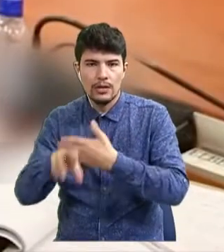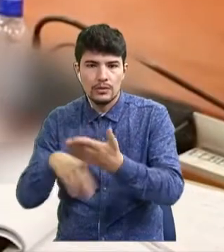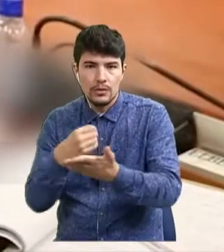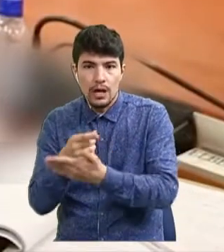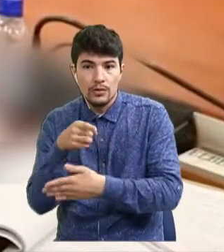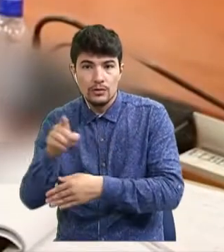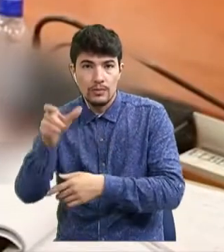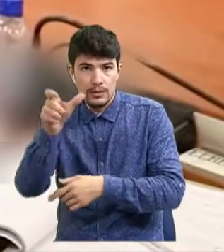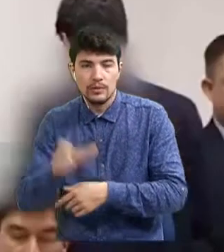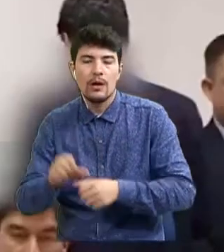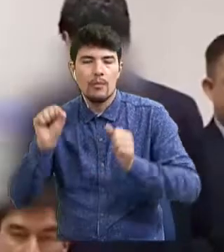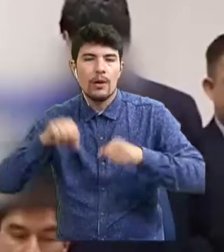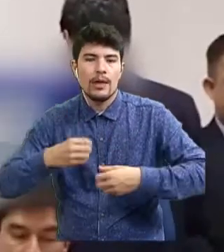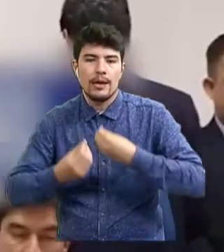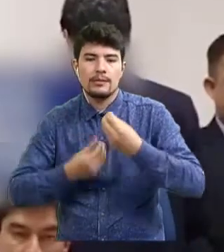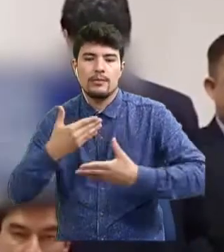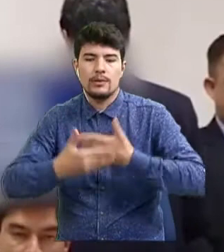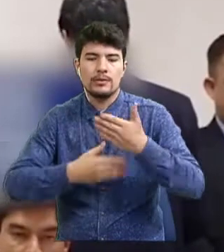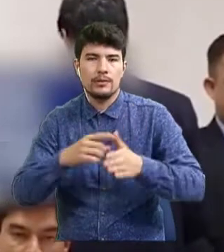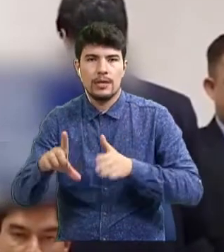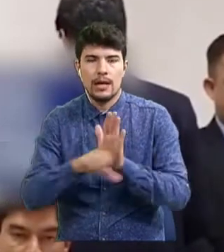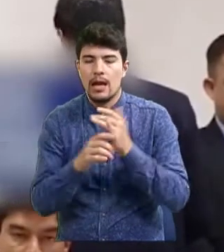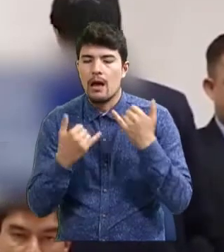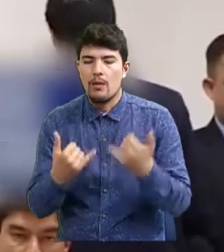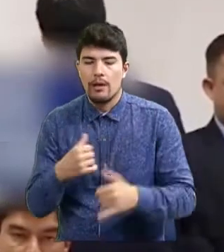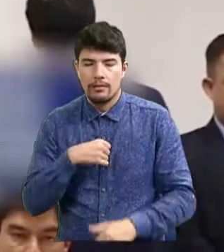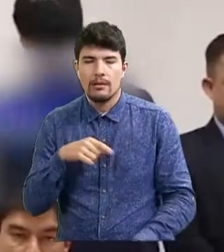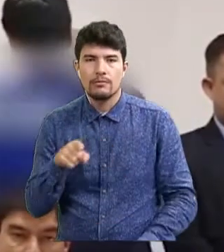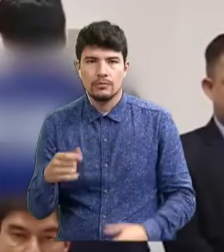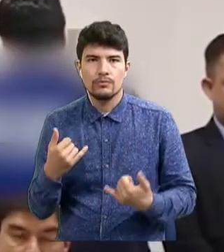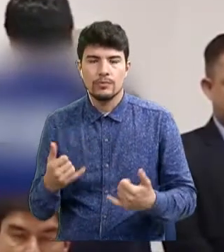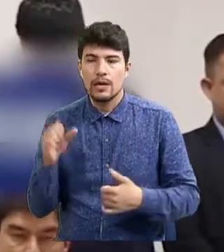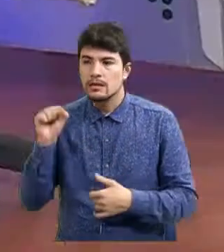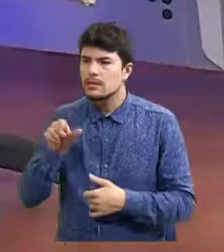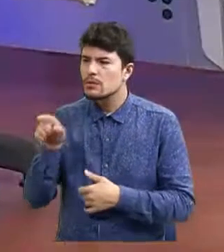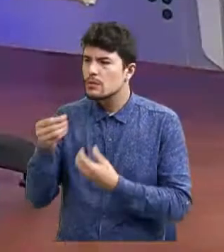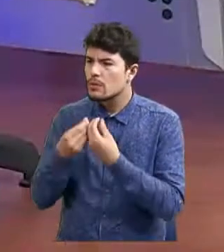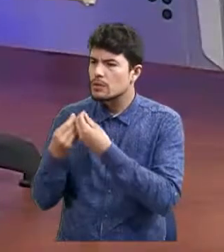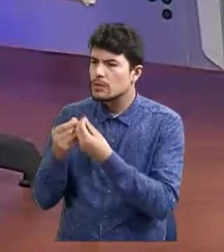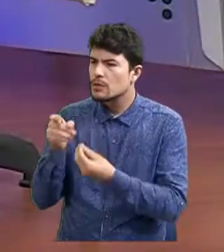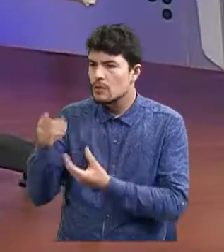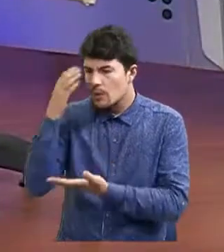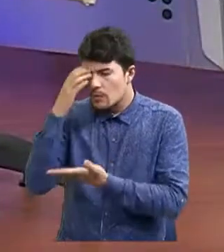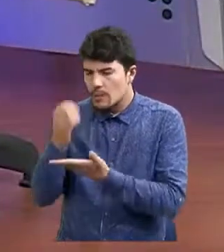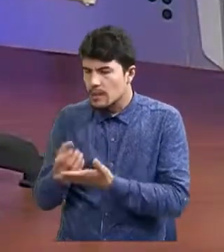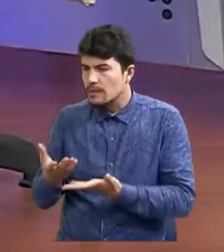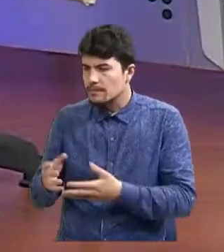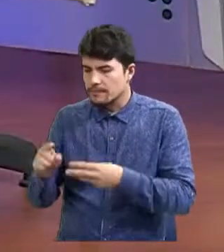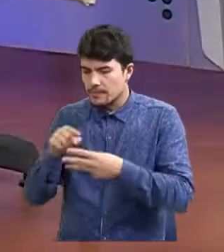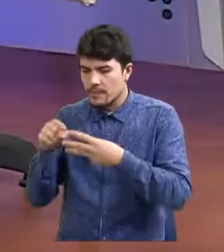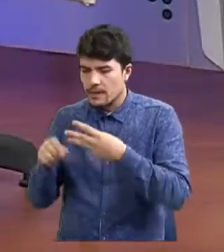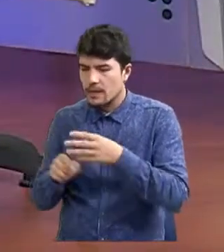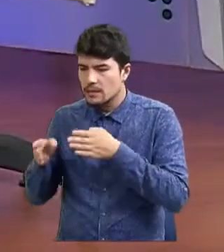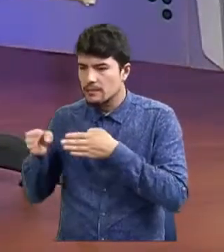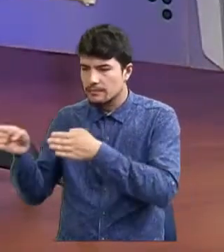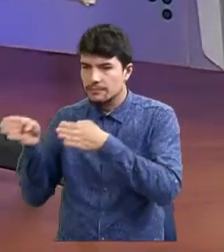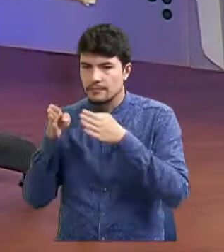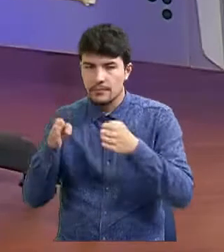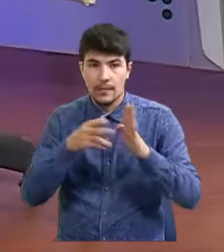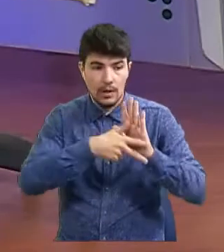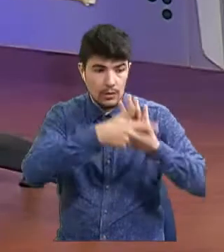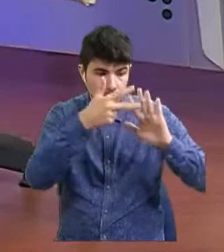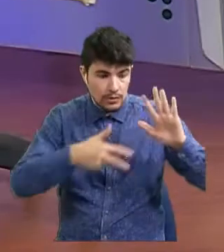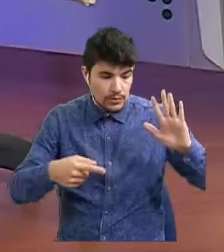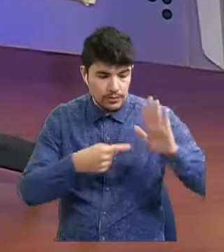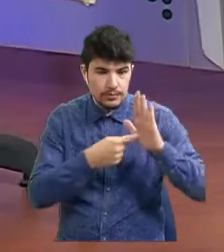hacerlo de iniciativa legal, que así lo tiene en este momento. Concejal, ¿usted qué opina? Son tres vías que podría ser: la vía